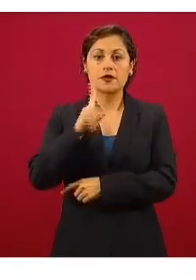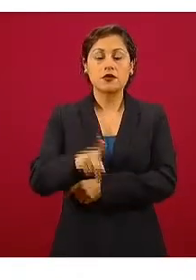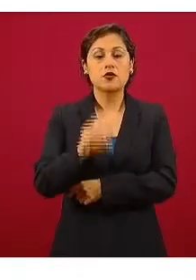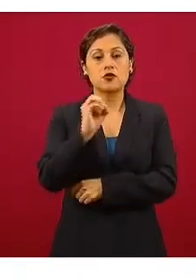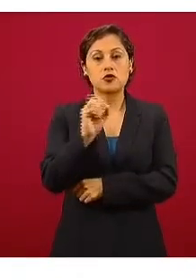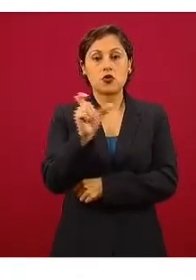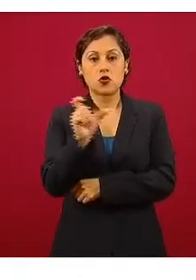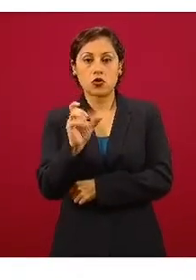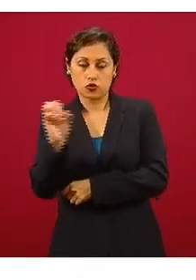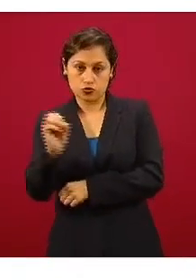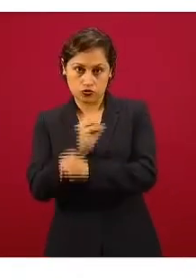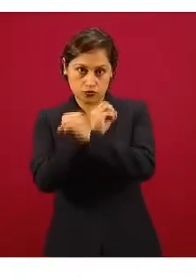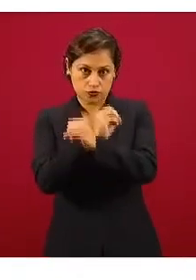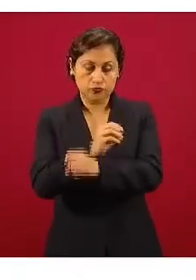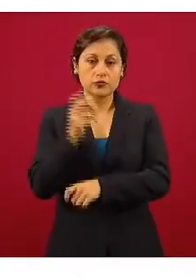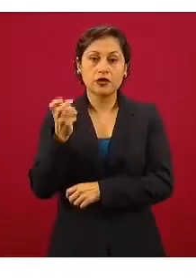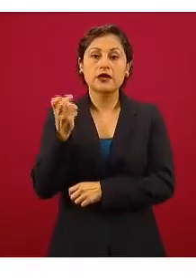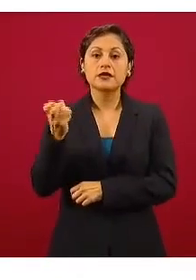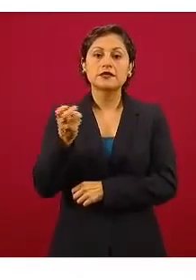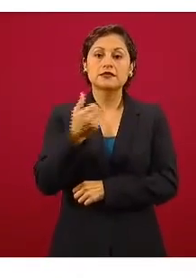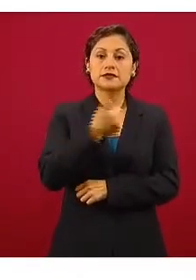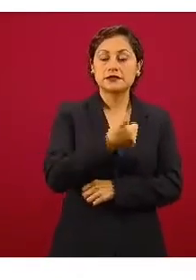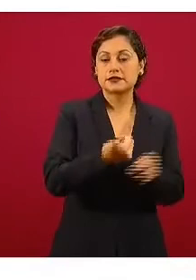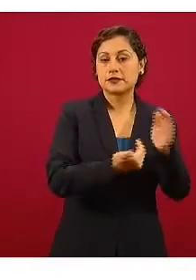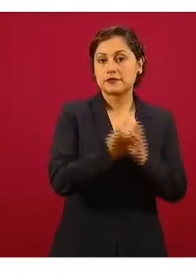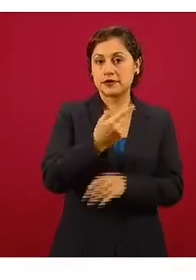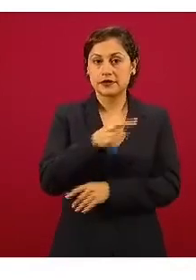10 de la noche, con